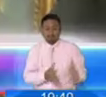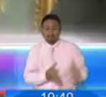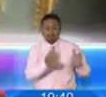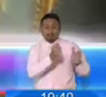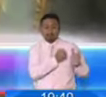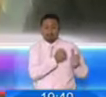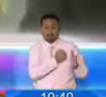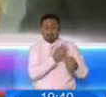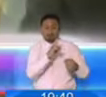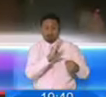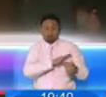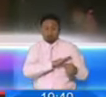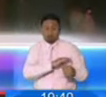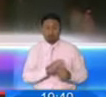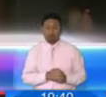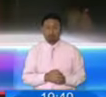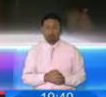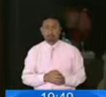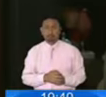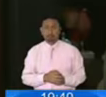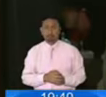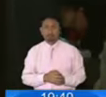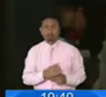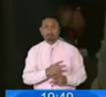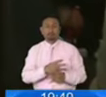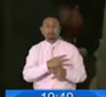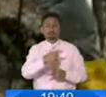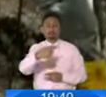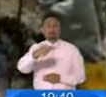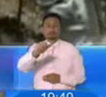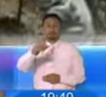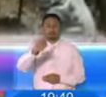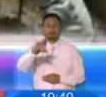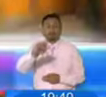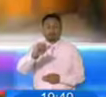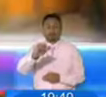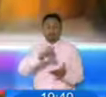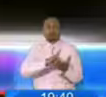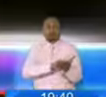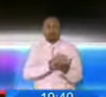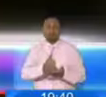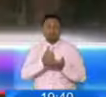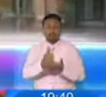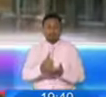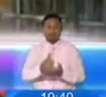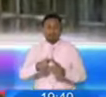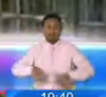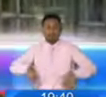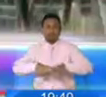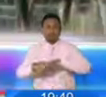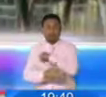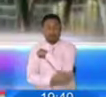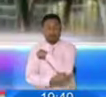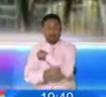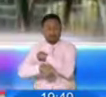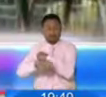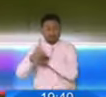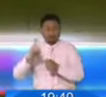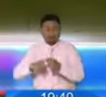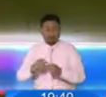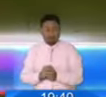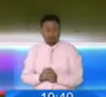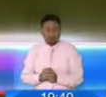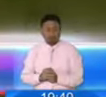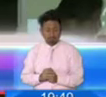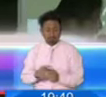de propiedad municipal. Para el concejal Sergio Garnica, este proyecto ayudará sin duda a los sectores más pobres de la población y resaltó